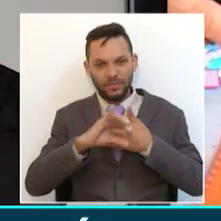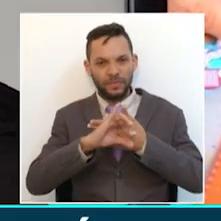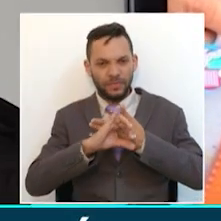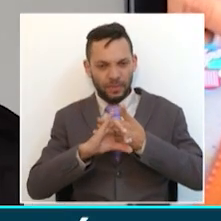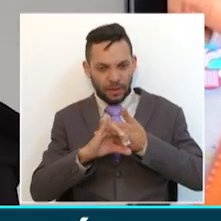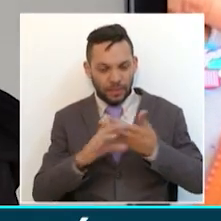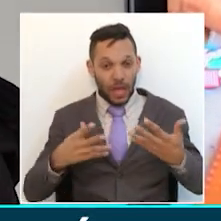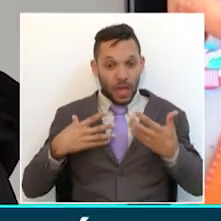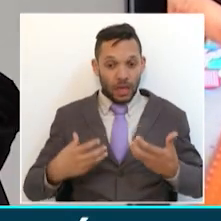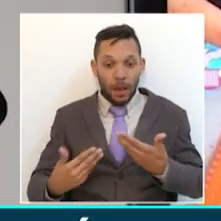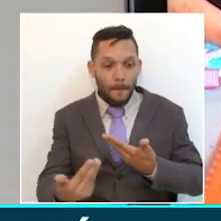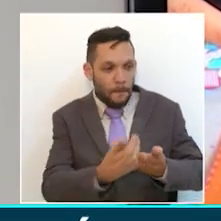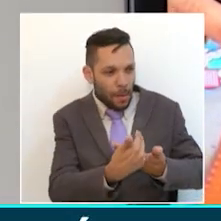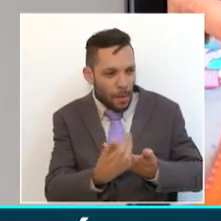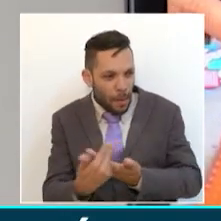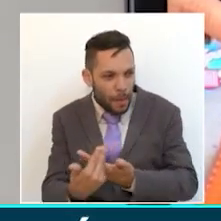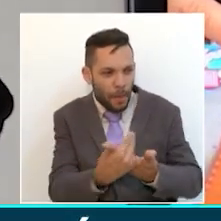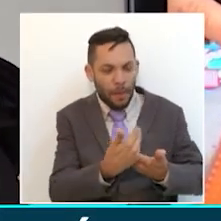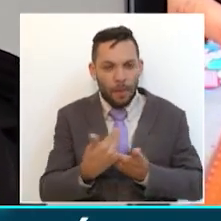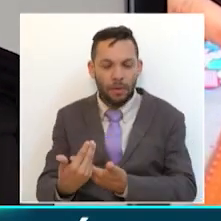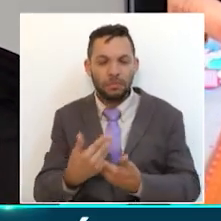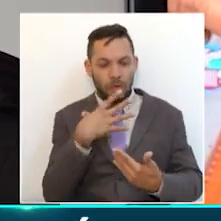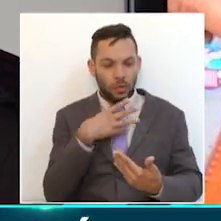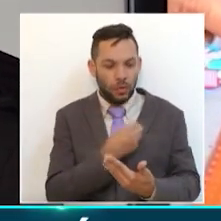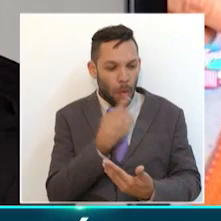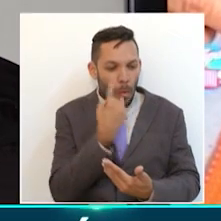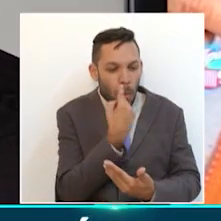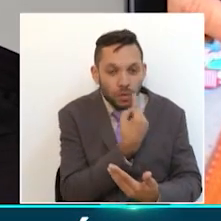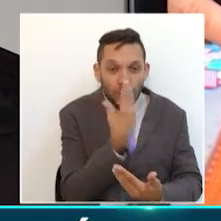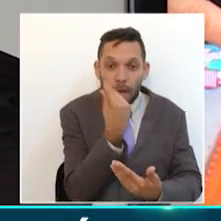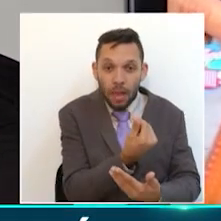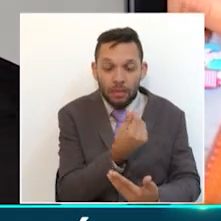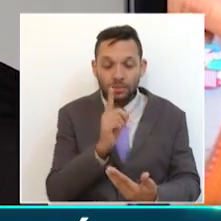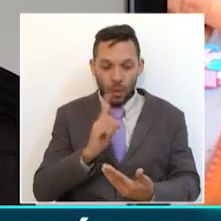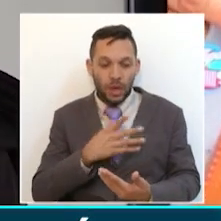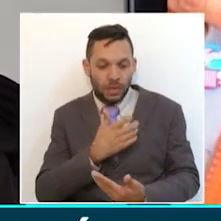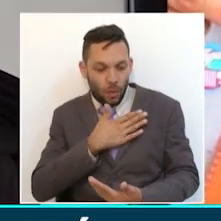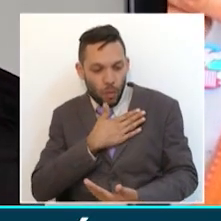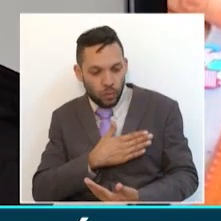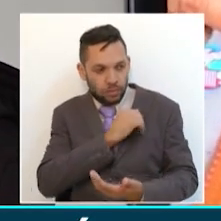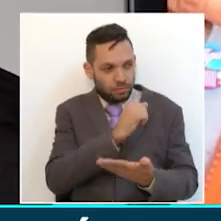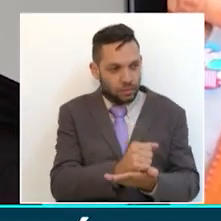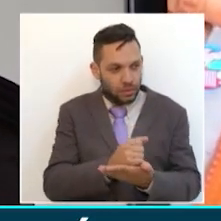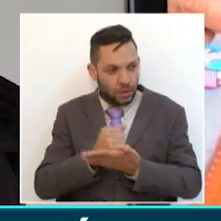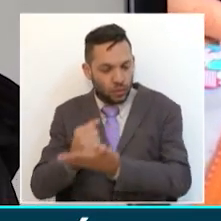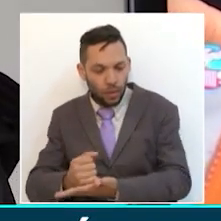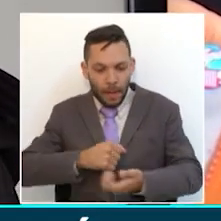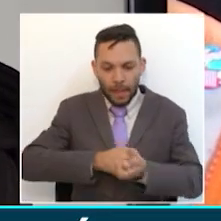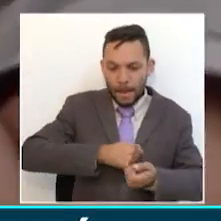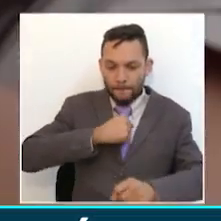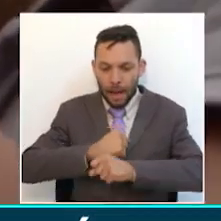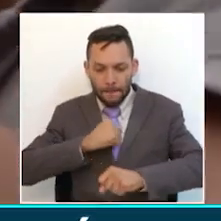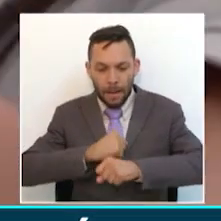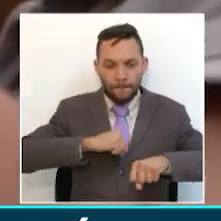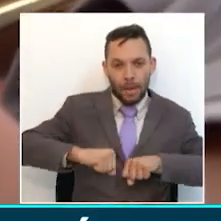equipo. Si bien esto es un trabajo sin ánimo de lucro, buscamos que haya voluntariado. Sabemos que todos los problemas que hay en la sociedad